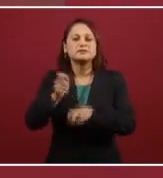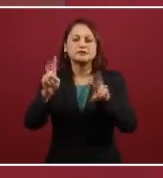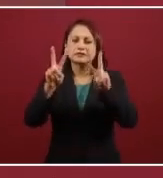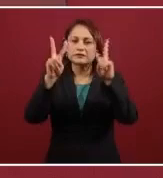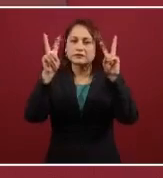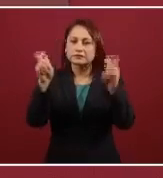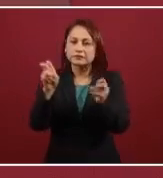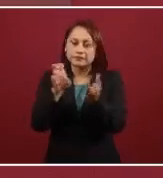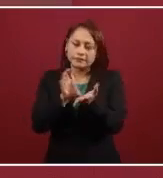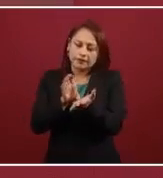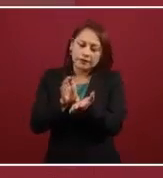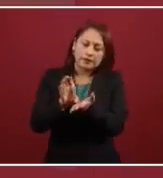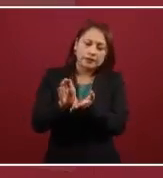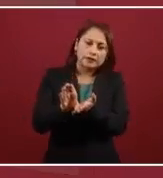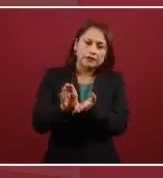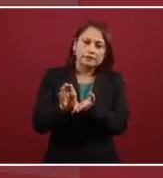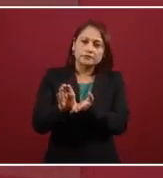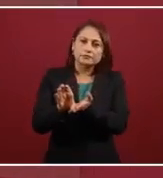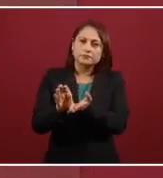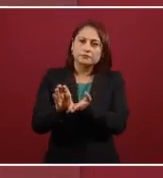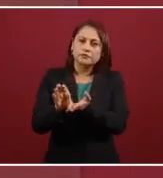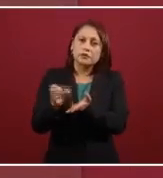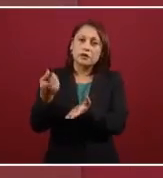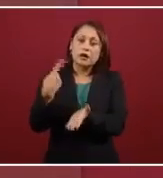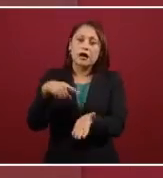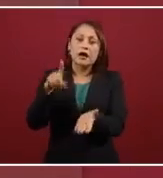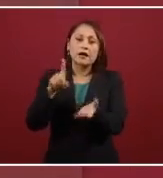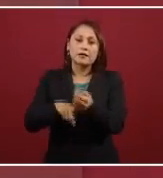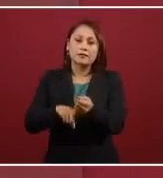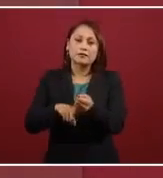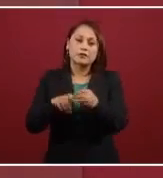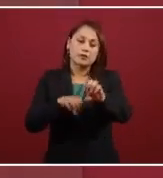para la planta de polietileno